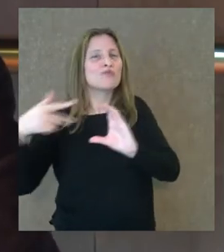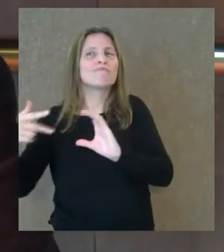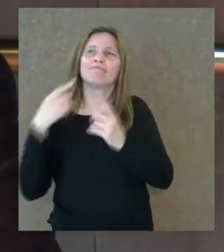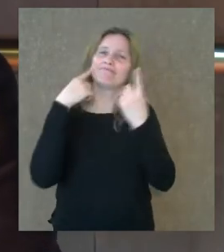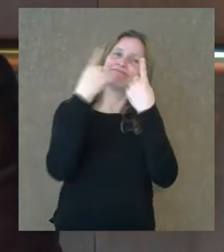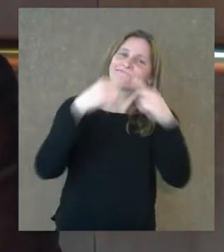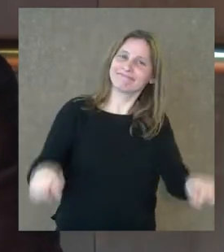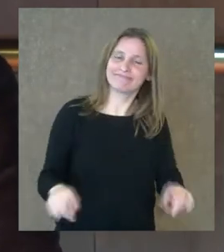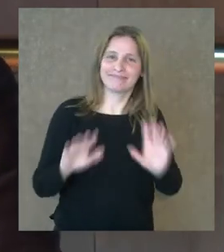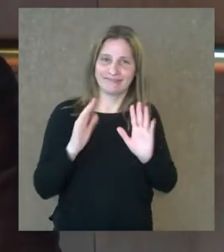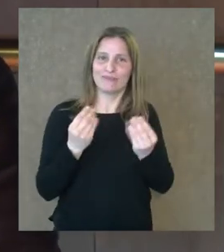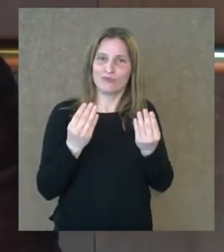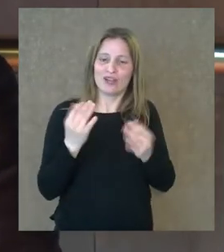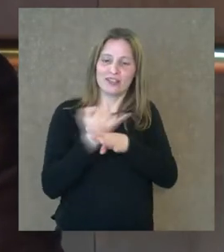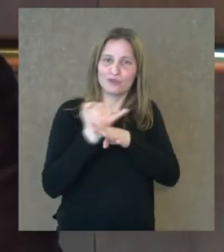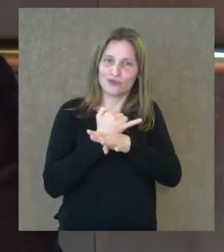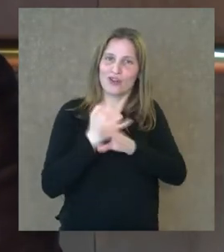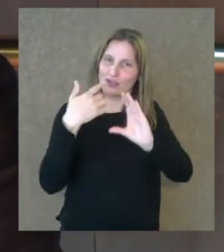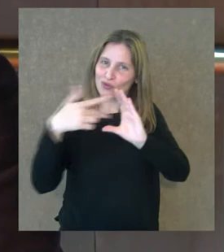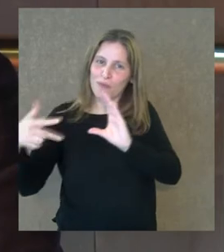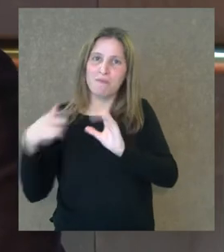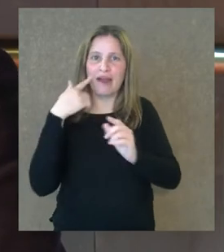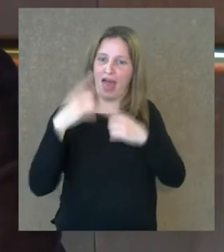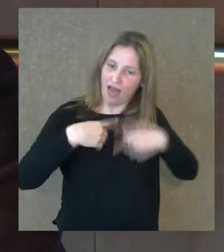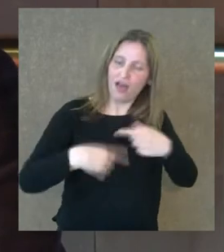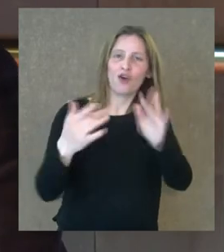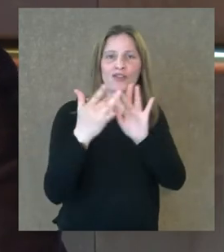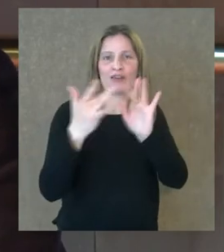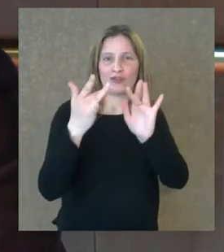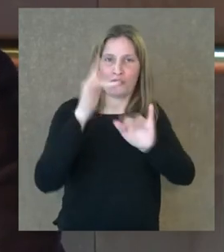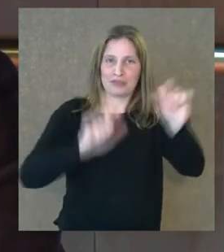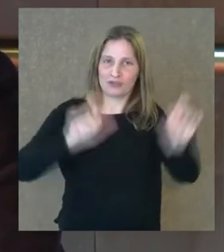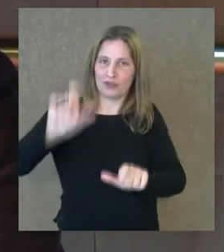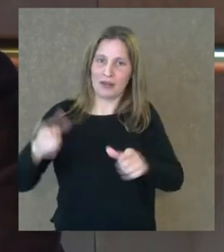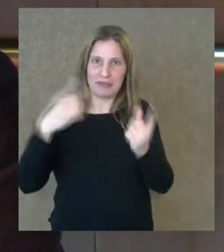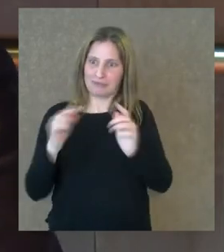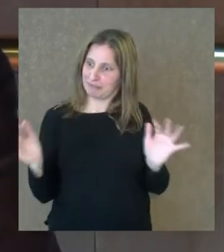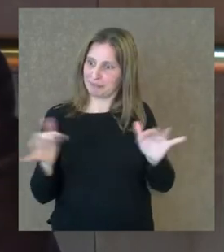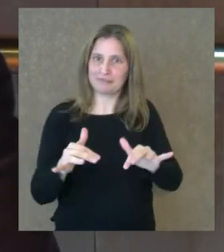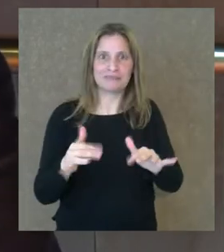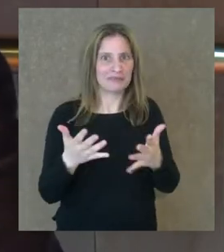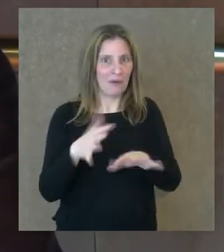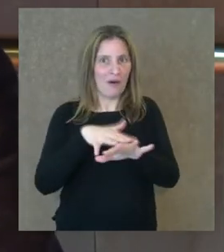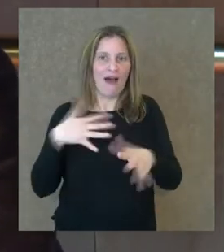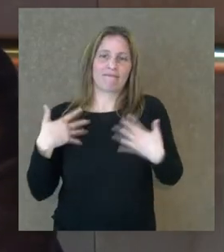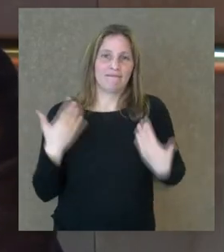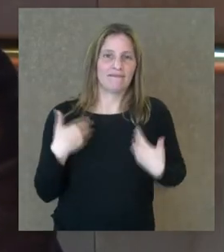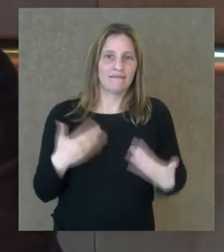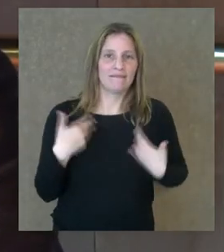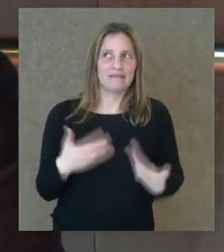han montado para no cortar ese vínculo con el público y bueno con mucha alegría es con mucha expectativa